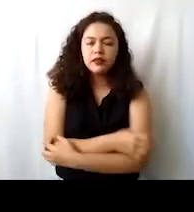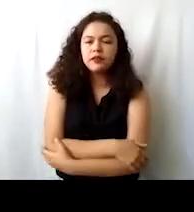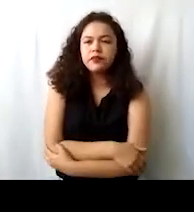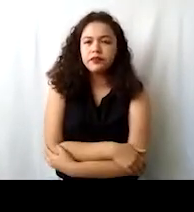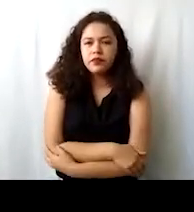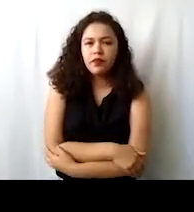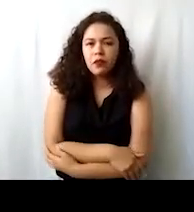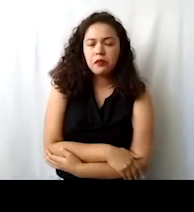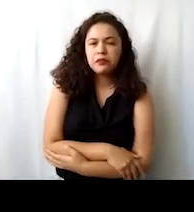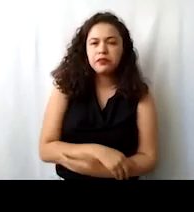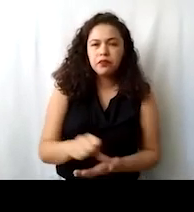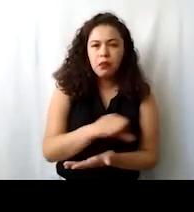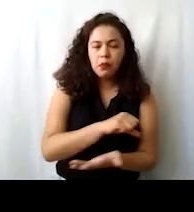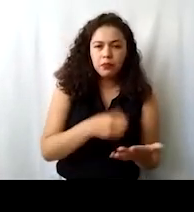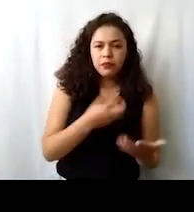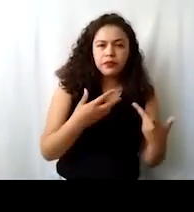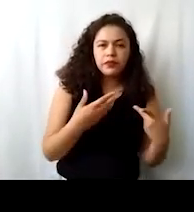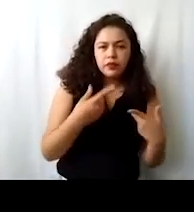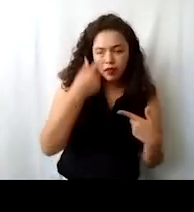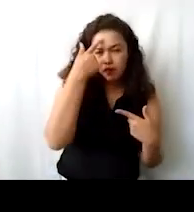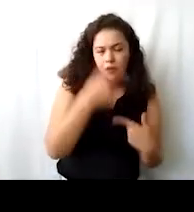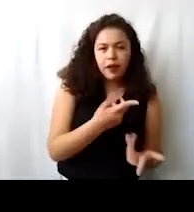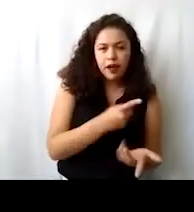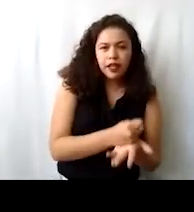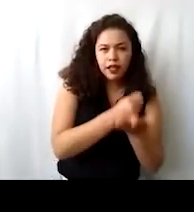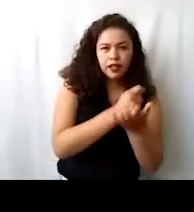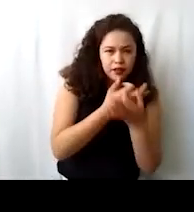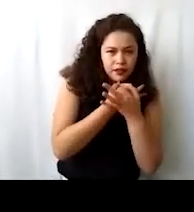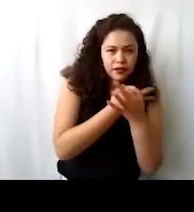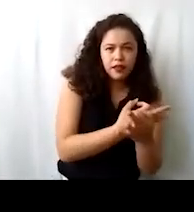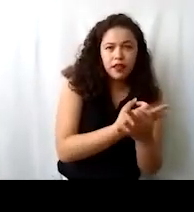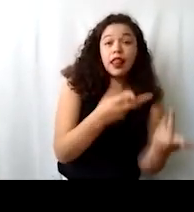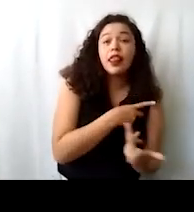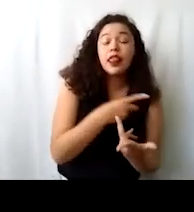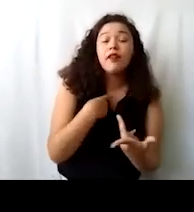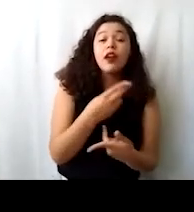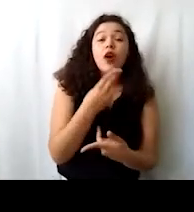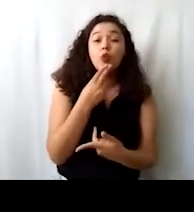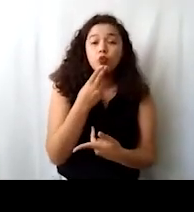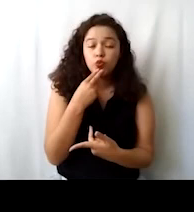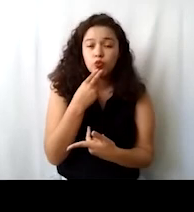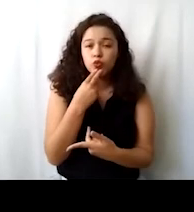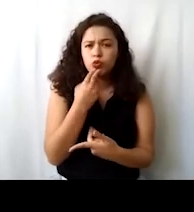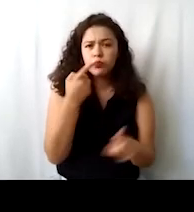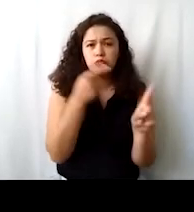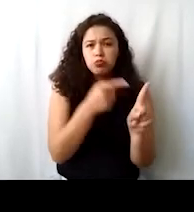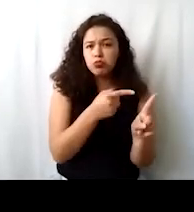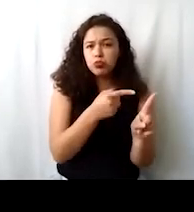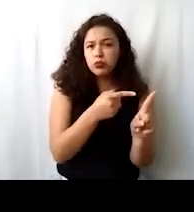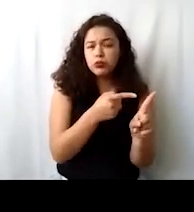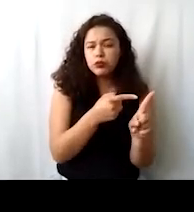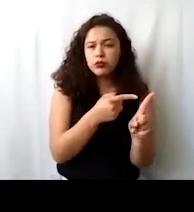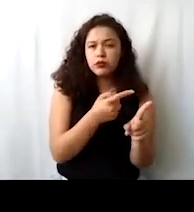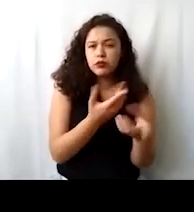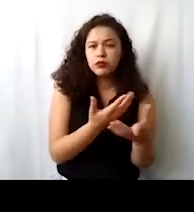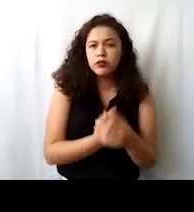de rehabilitación, pues tiene que tener un uso, ¿sí? Un